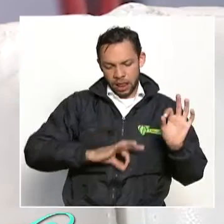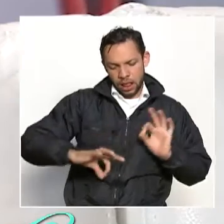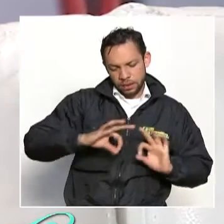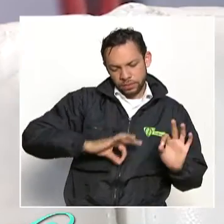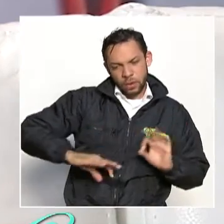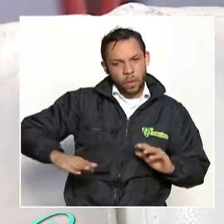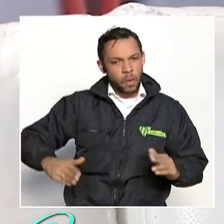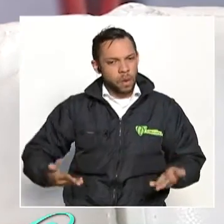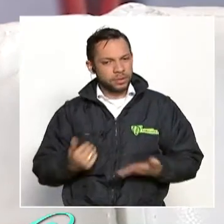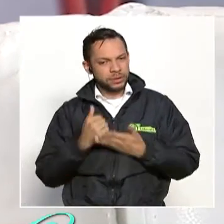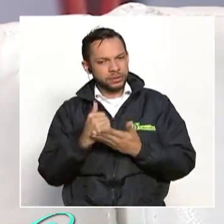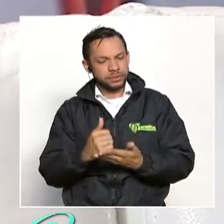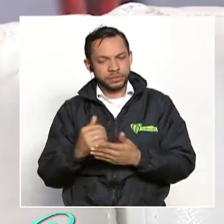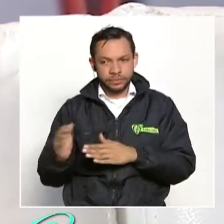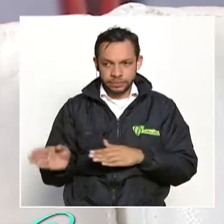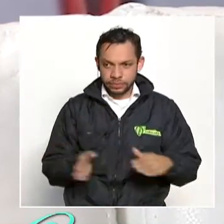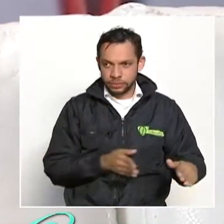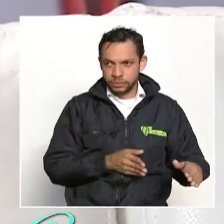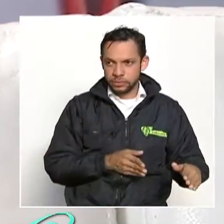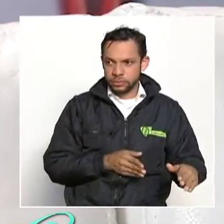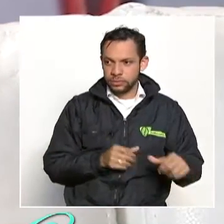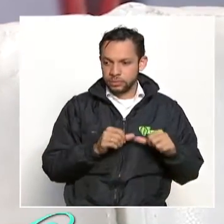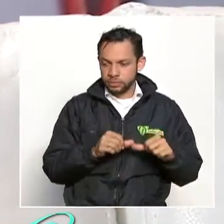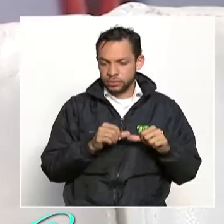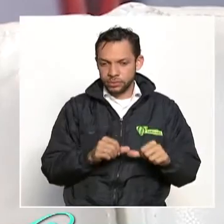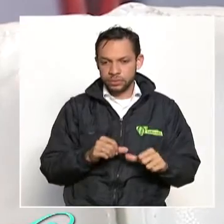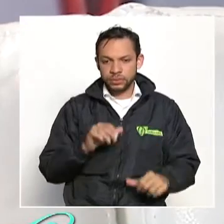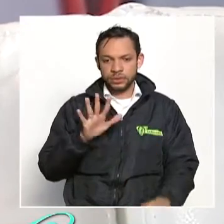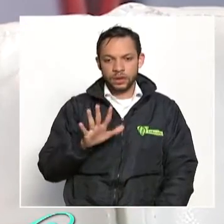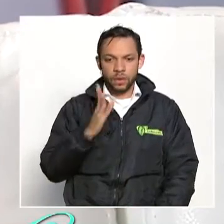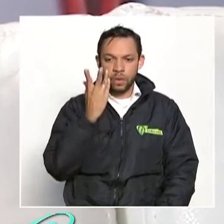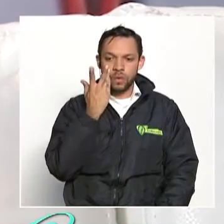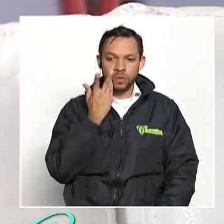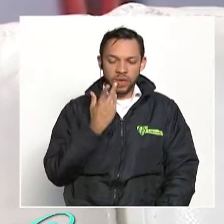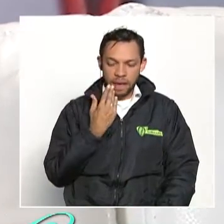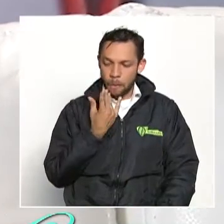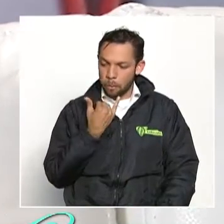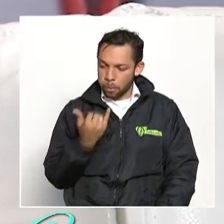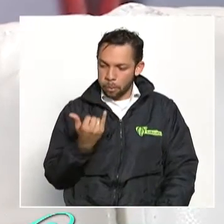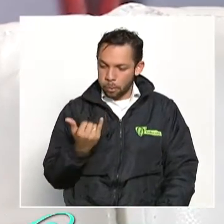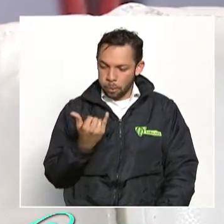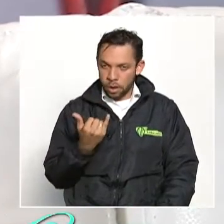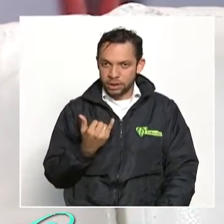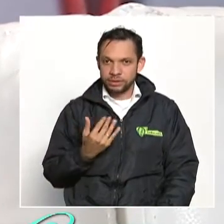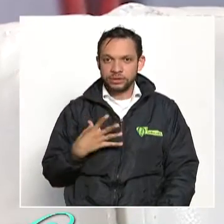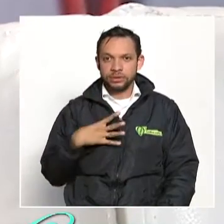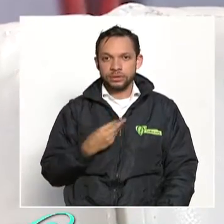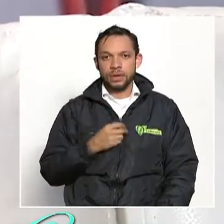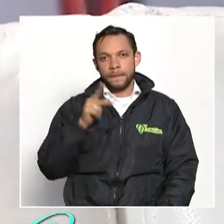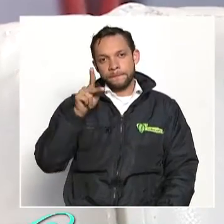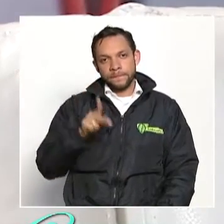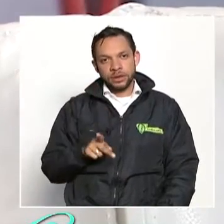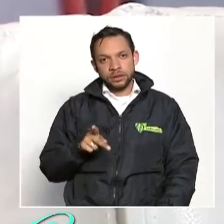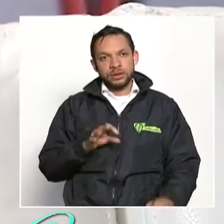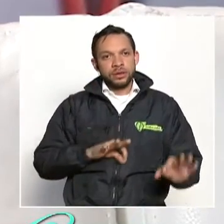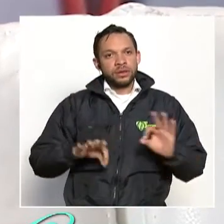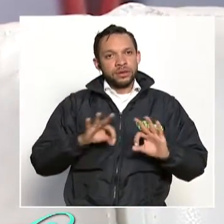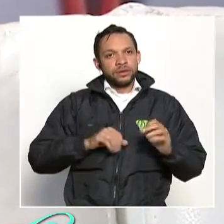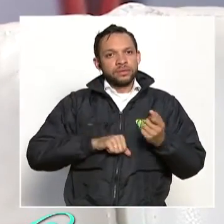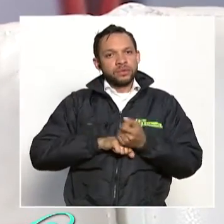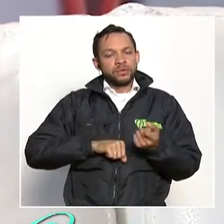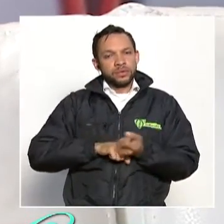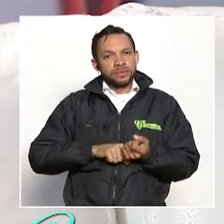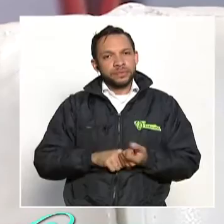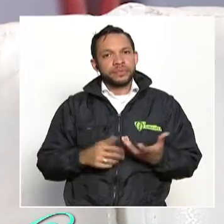Sí, básicamente el tratamiento de 5 días pues sirve, entre otras cosas, para predisponer a la persona